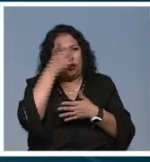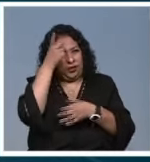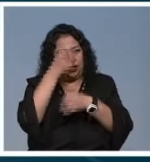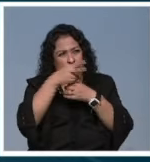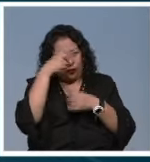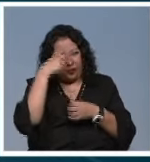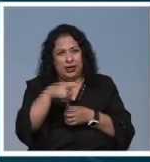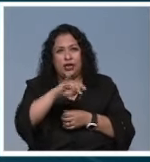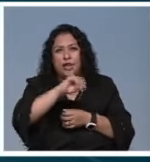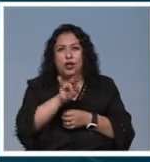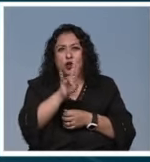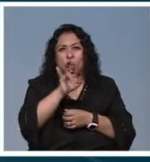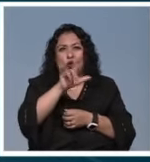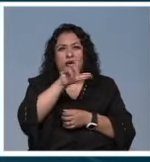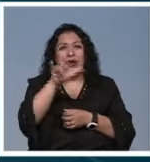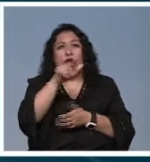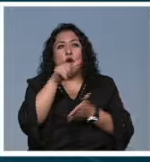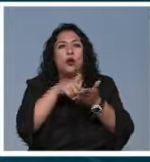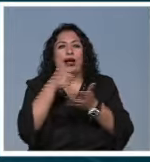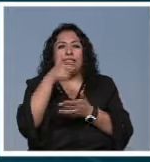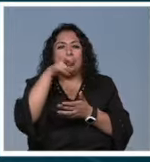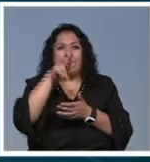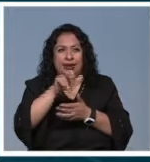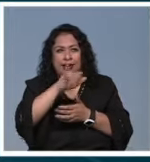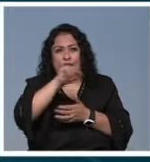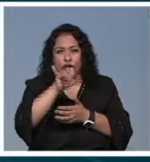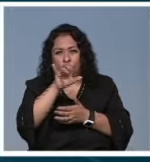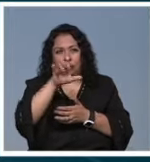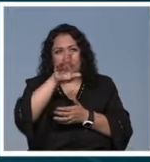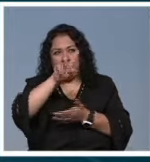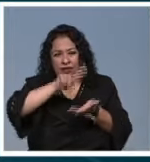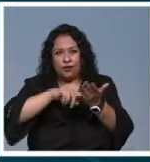Julián Hernández, en la Galería José María Velasco, como